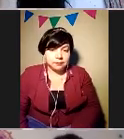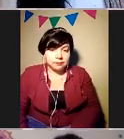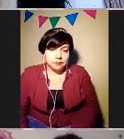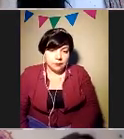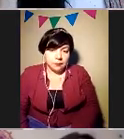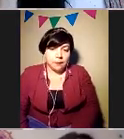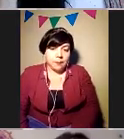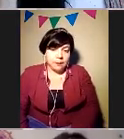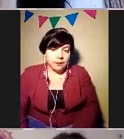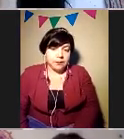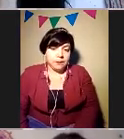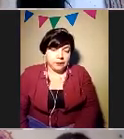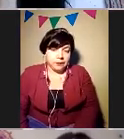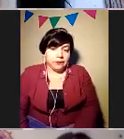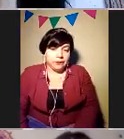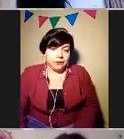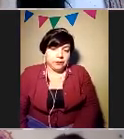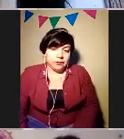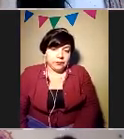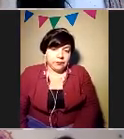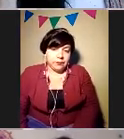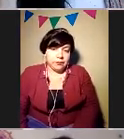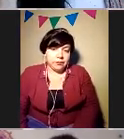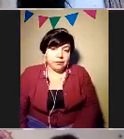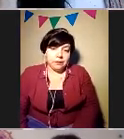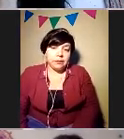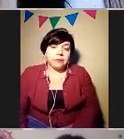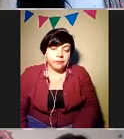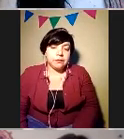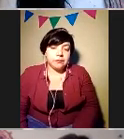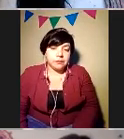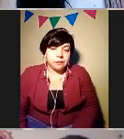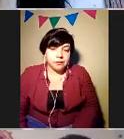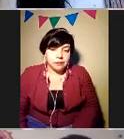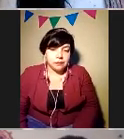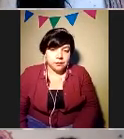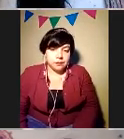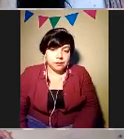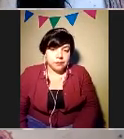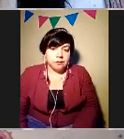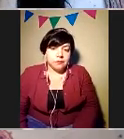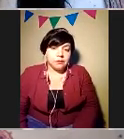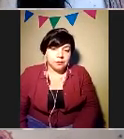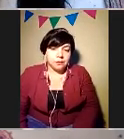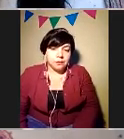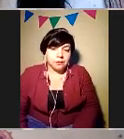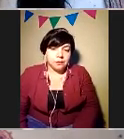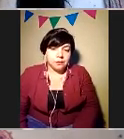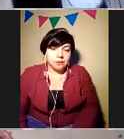todo perfecto en partes del mundo y no le dicen a nadie. Y es claro, se aprovechan de los países como nosotros que no tenemos legislado